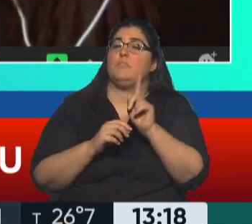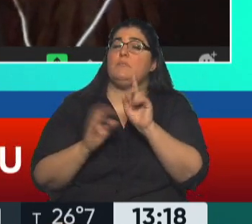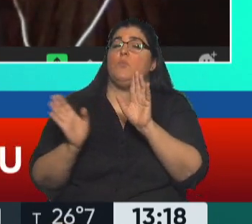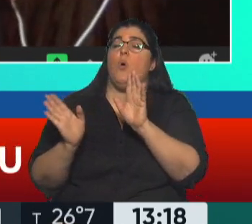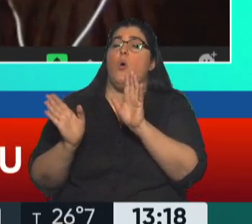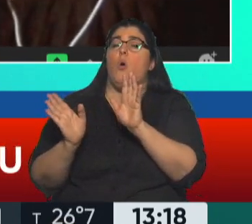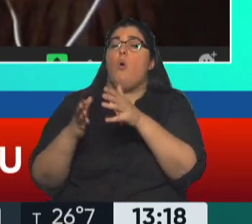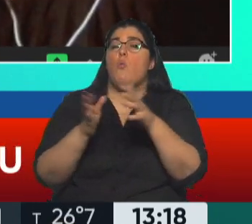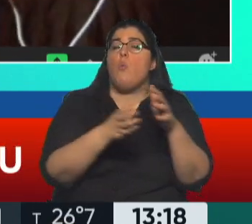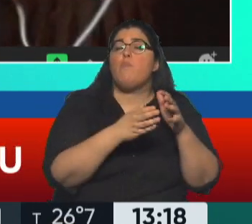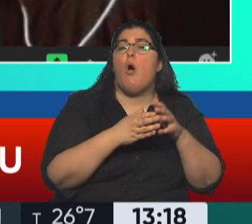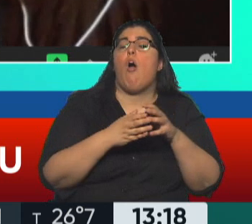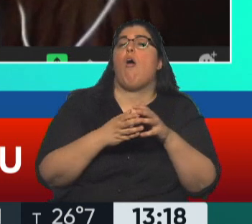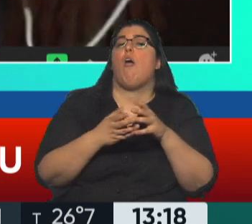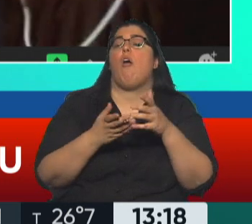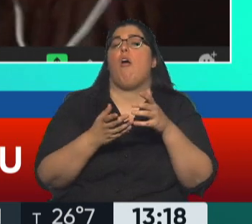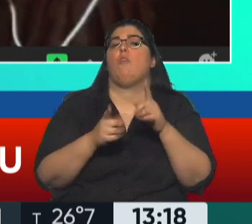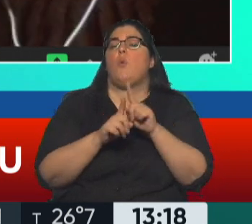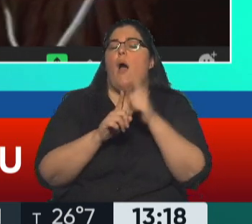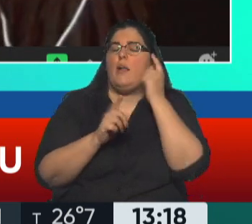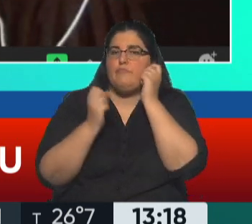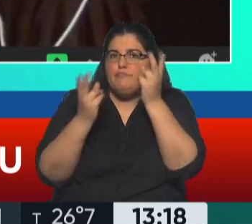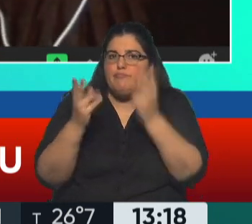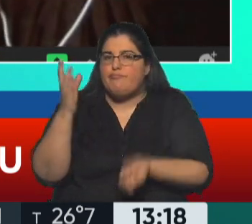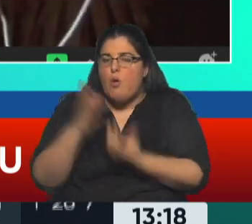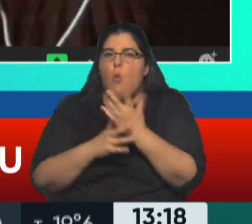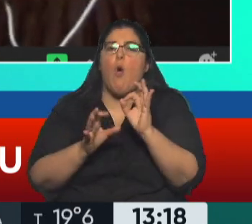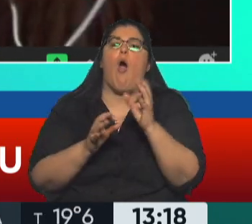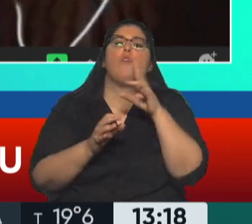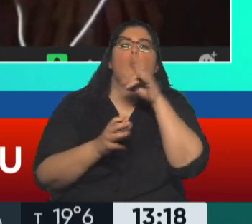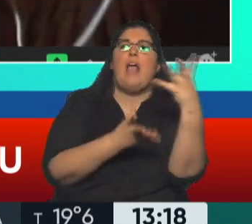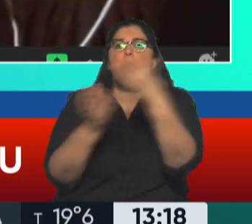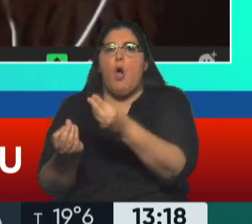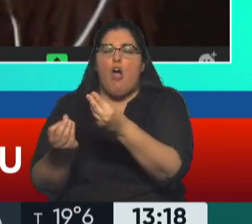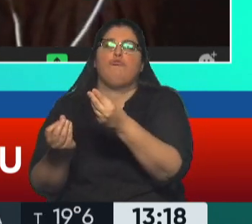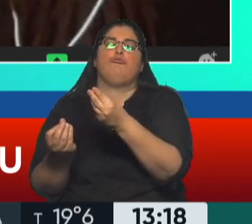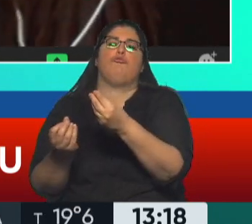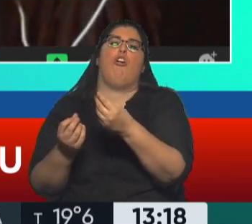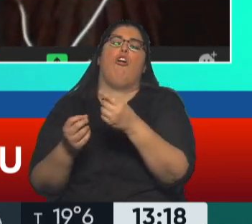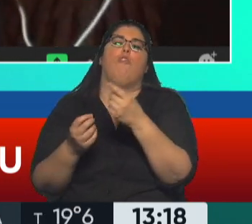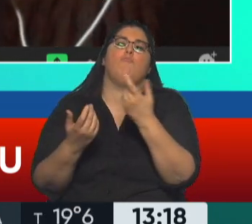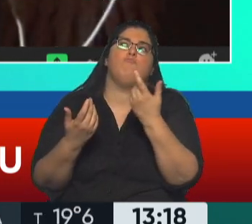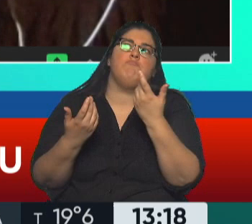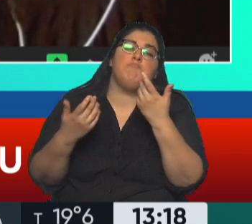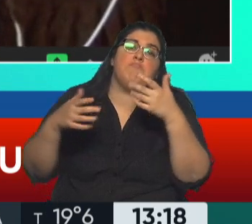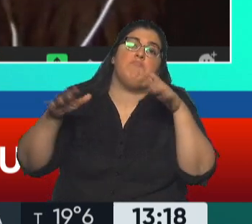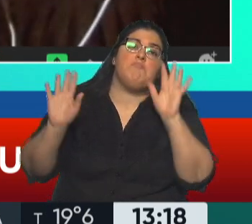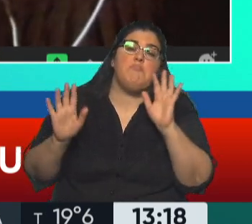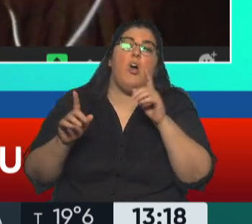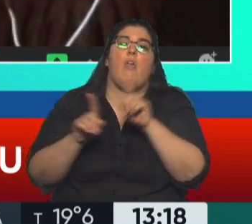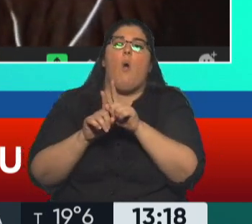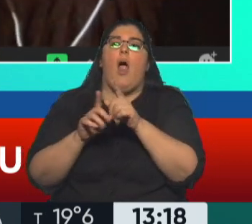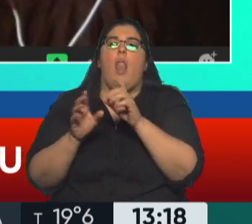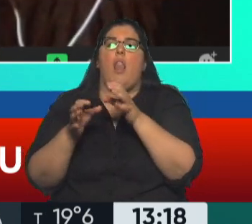grupos de insurgencias o apoyo de Rusia a posibles